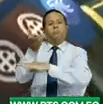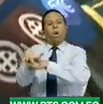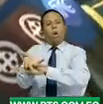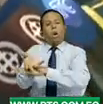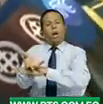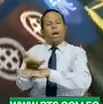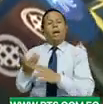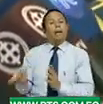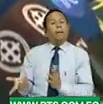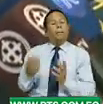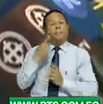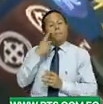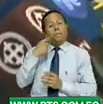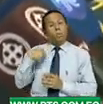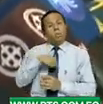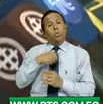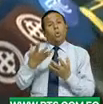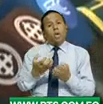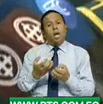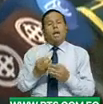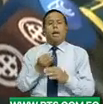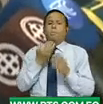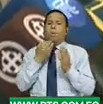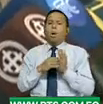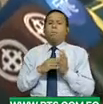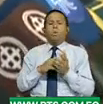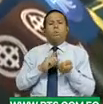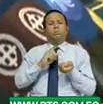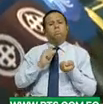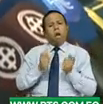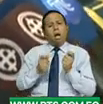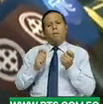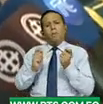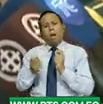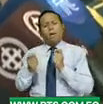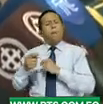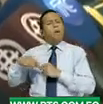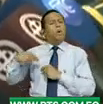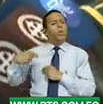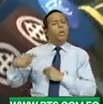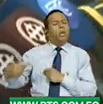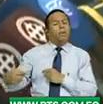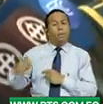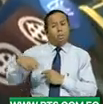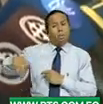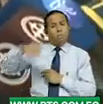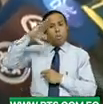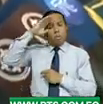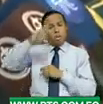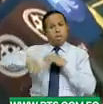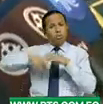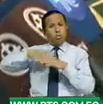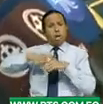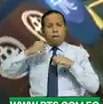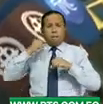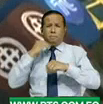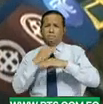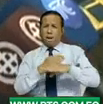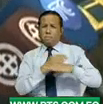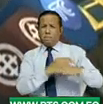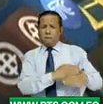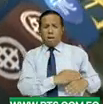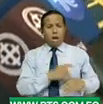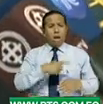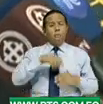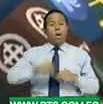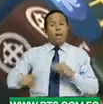hacer es que se pueda actualizar periódicamente y garantizar que la lucha que lleva a cabo la Policía Nacional en este sentido tenga los elementos y las herramientas